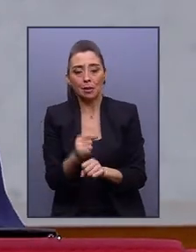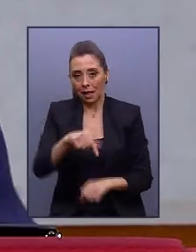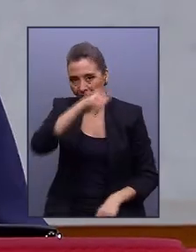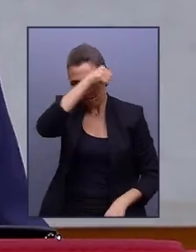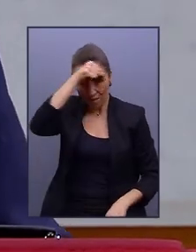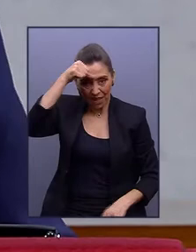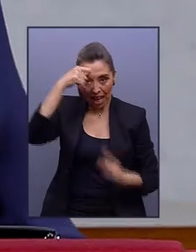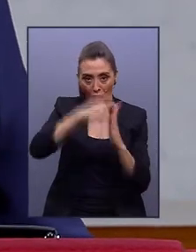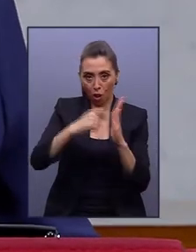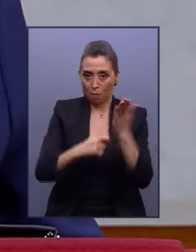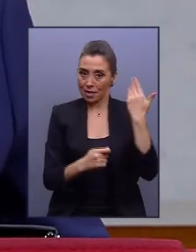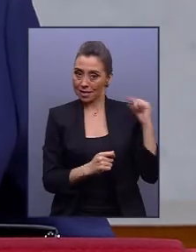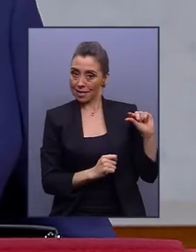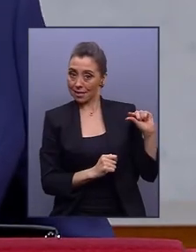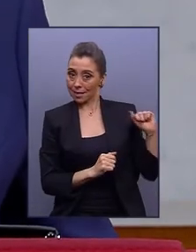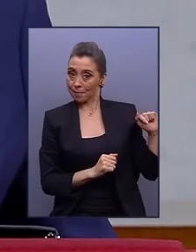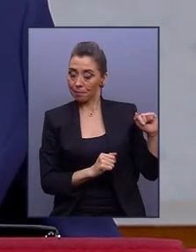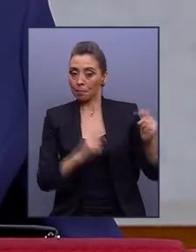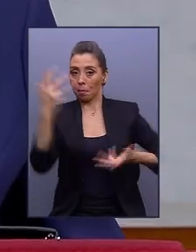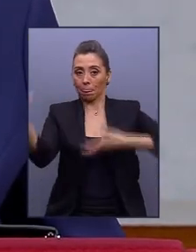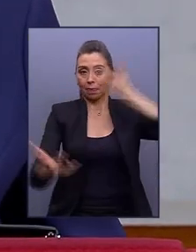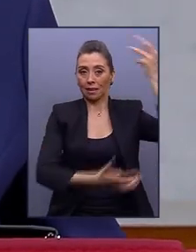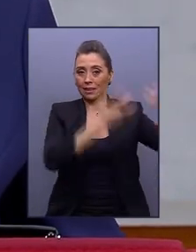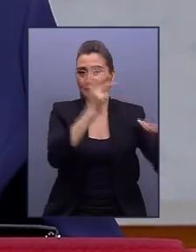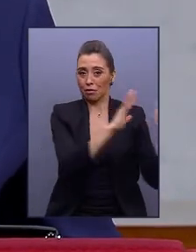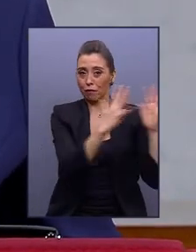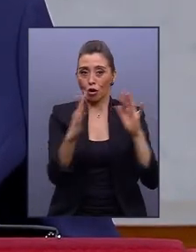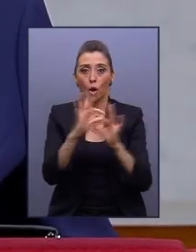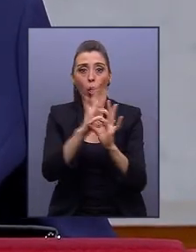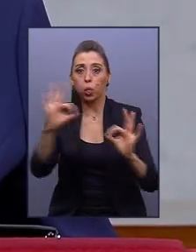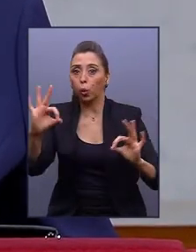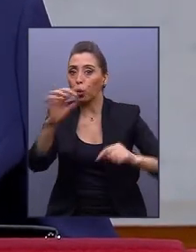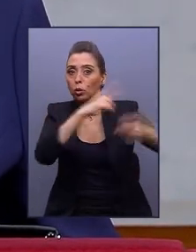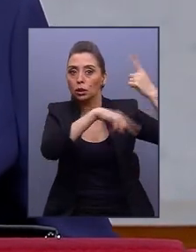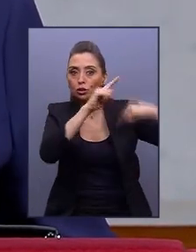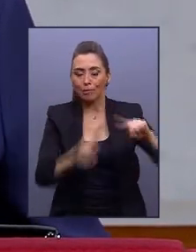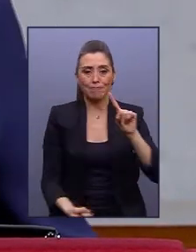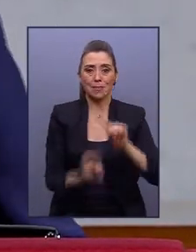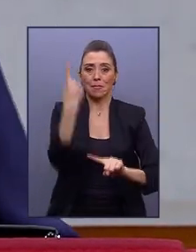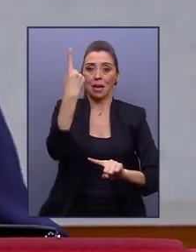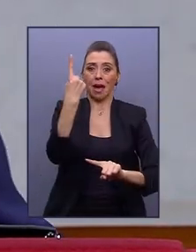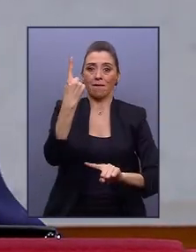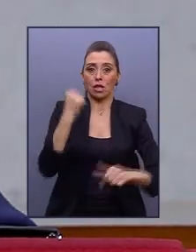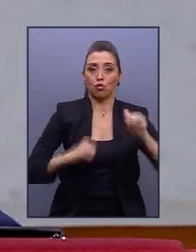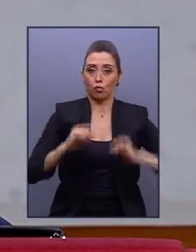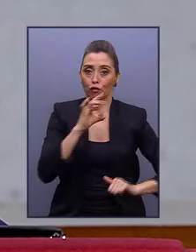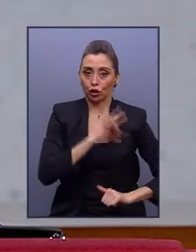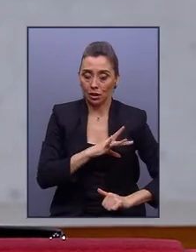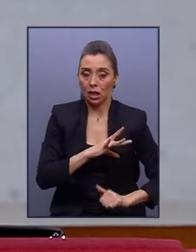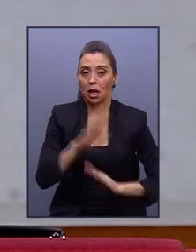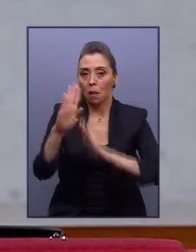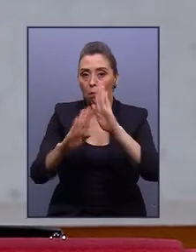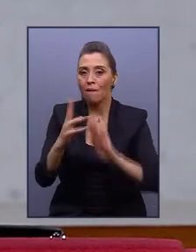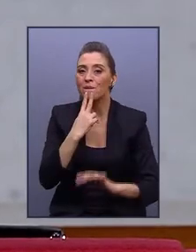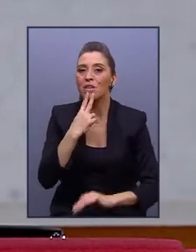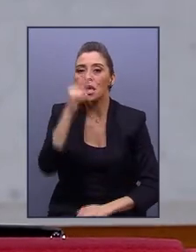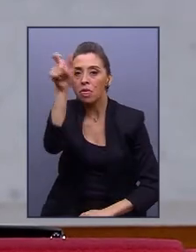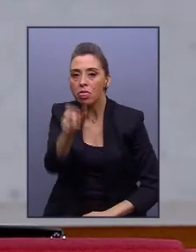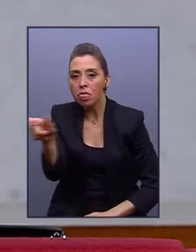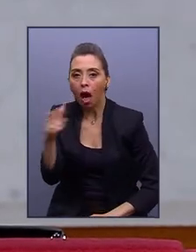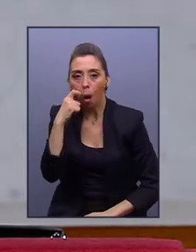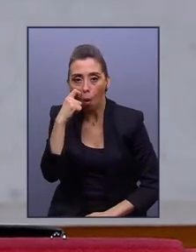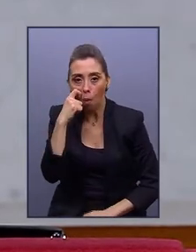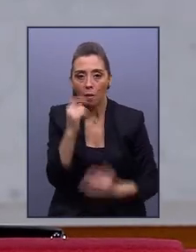verano, sin ir más lejos, frente a los incendios forestales sin precedentes que sufrimos, la protección de las vidas humanas, las